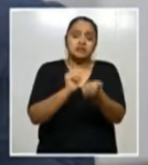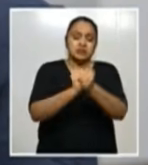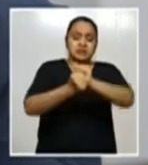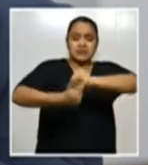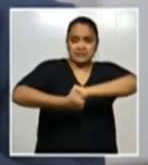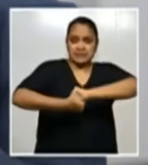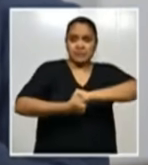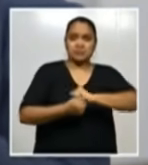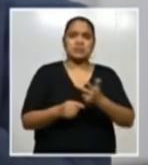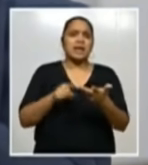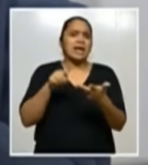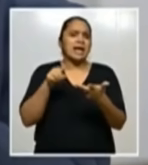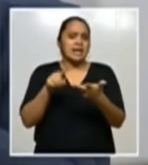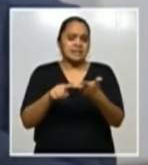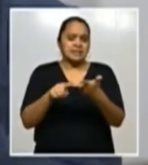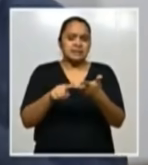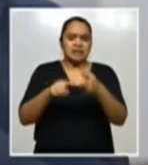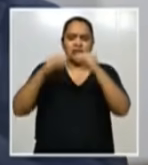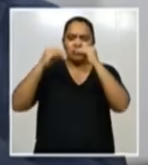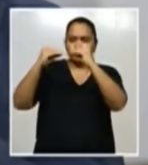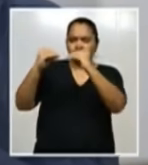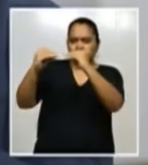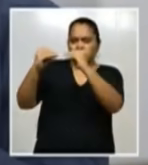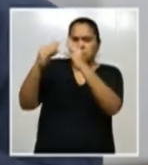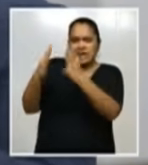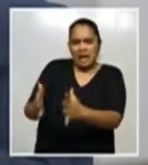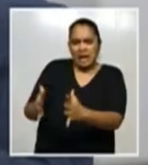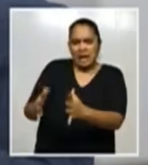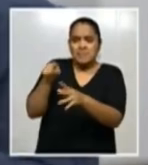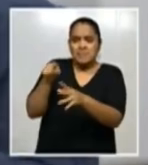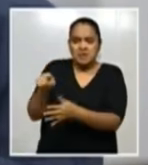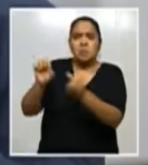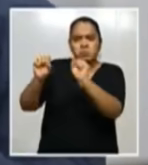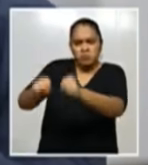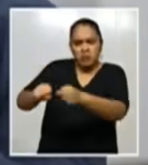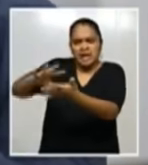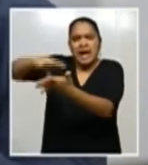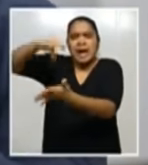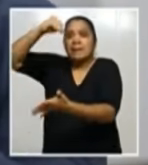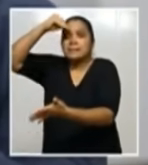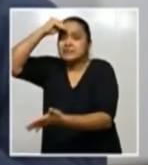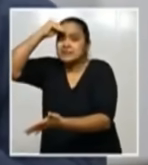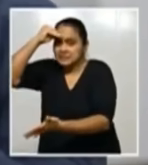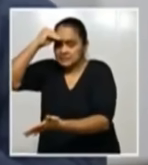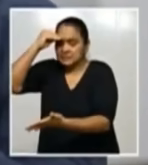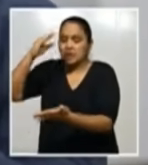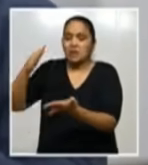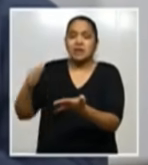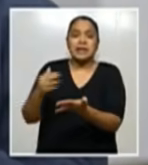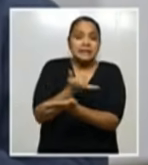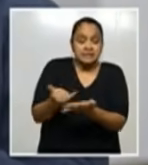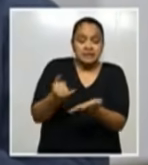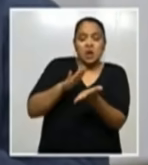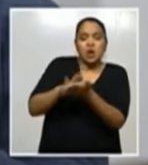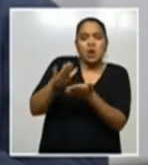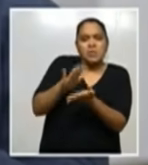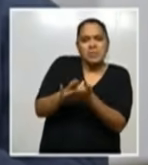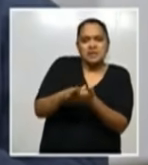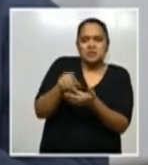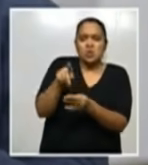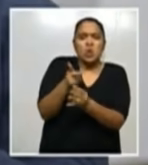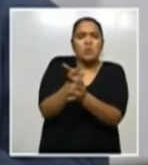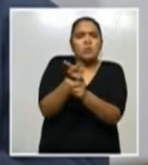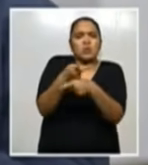virtuales, con el ánimo de que todos los emprendedores, todo lo que es sector social, pueda ofrecer sus productos de